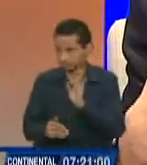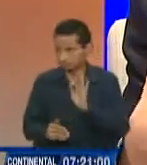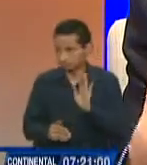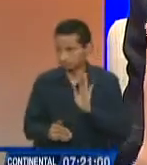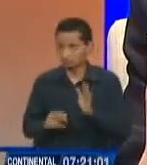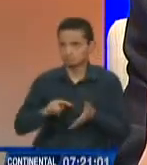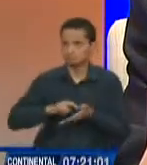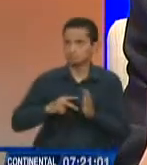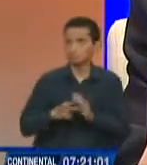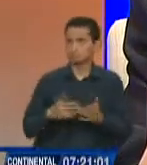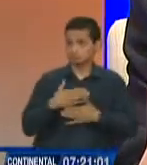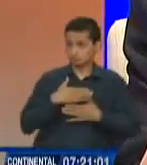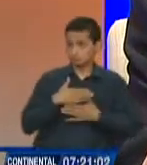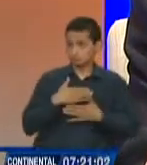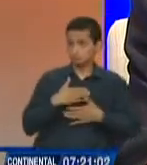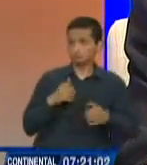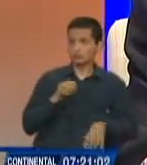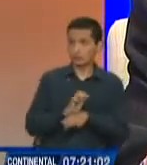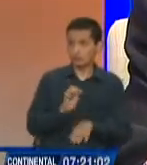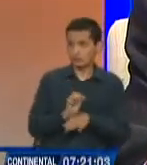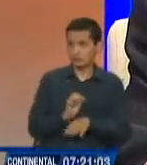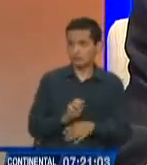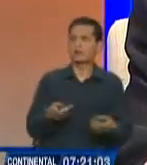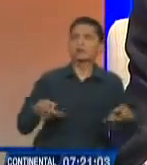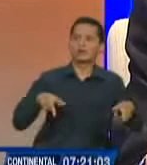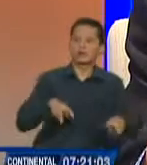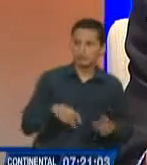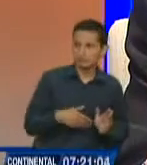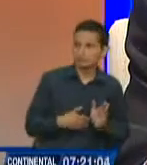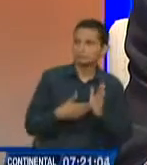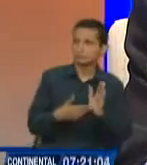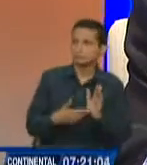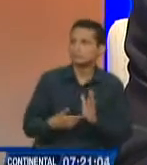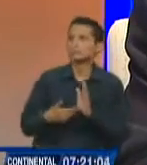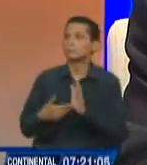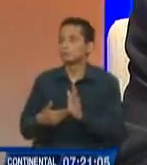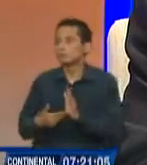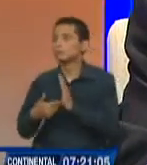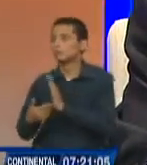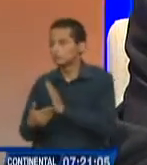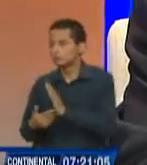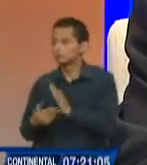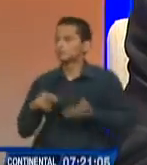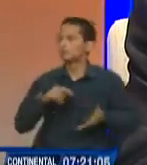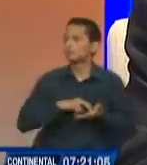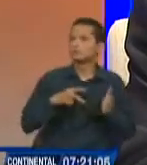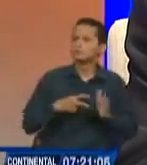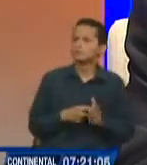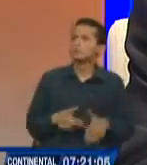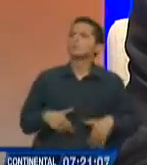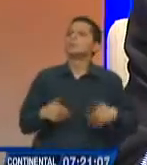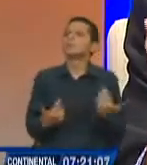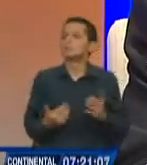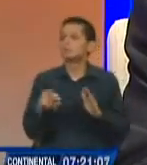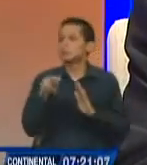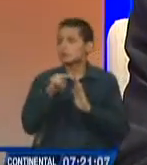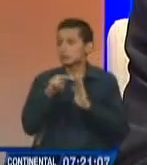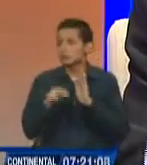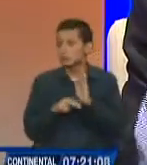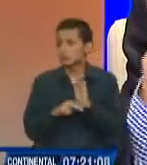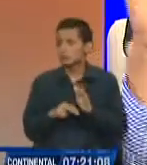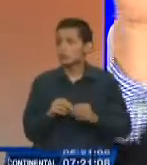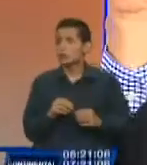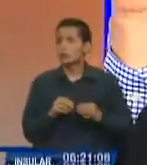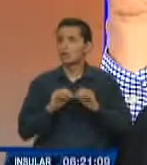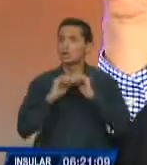decir, la medida que nosotros vamos a presentar, la medida que nosotros vamos a adoptar, efectivamente está dentro de la normativa de la Organización Mundial de Comercio,